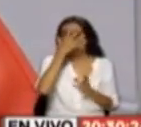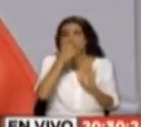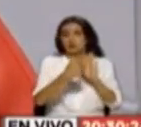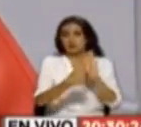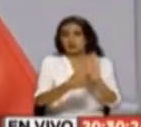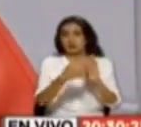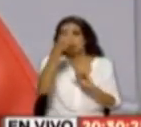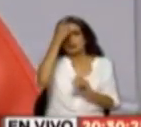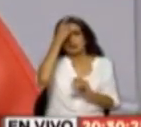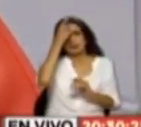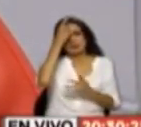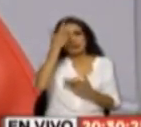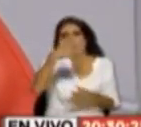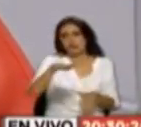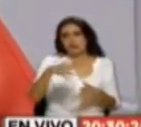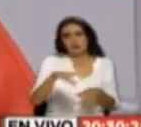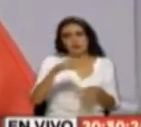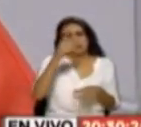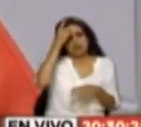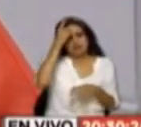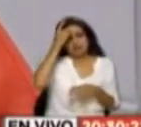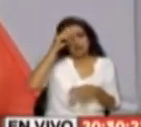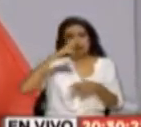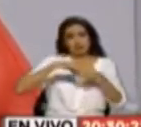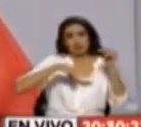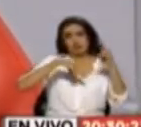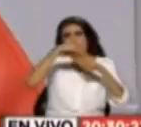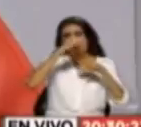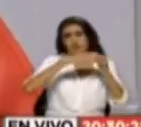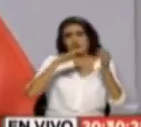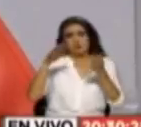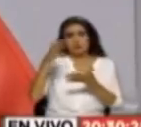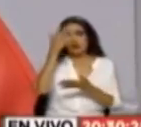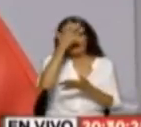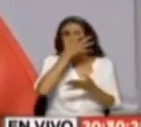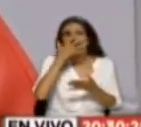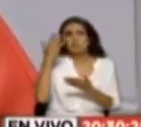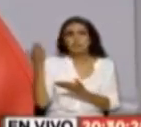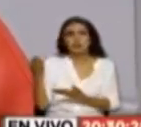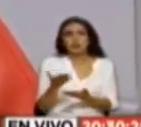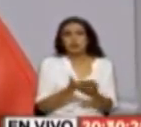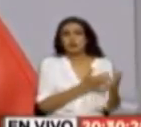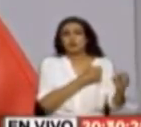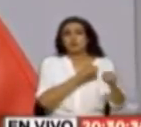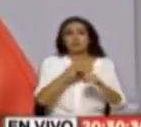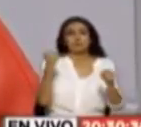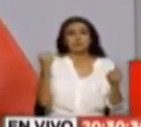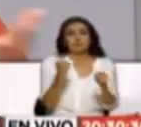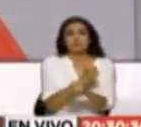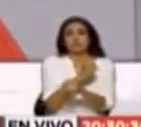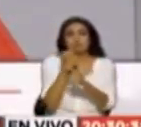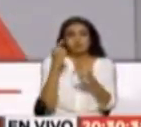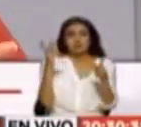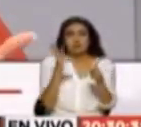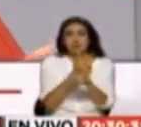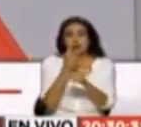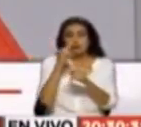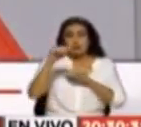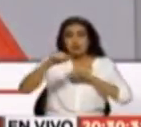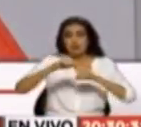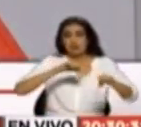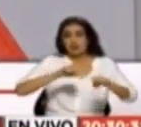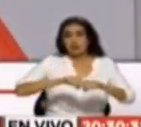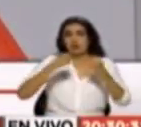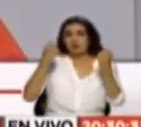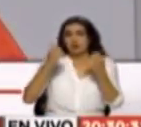una deuda pendiente que ha tenido el Comité de Reconstrucción con la hermana Provincia Verde, que fue seriamente afectada y que no tenía participación ni representación